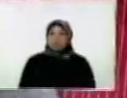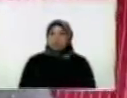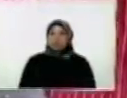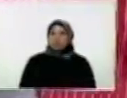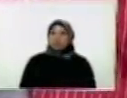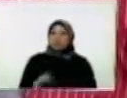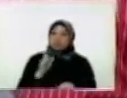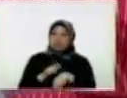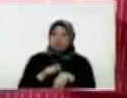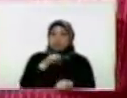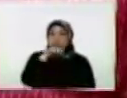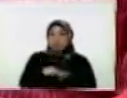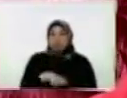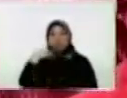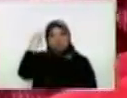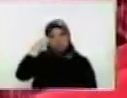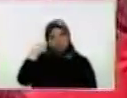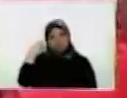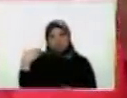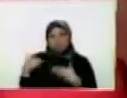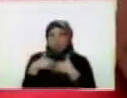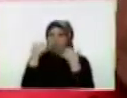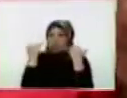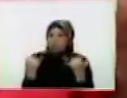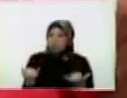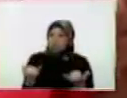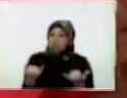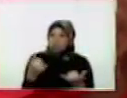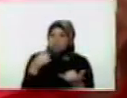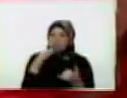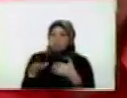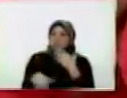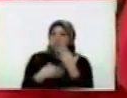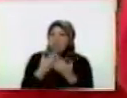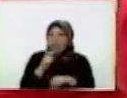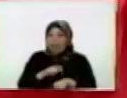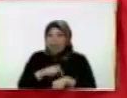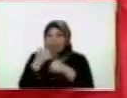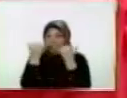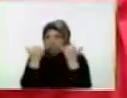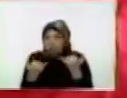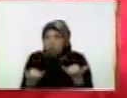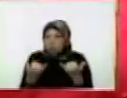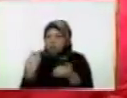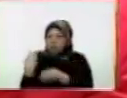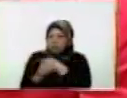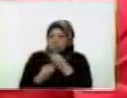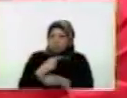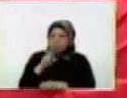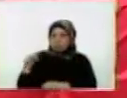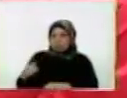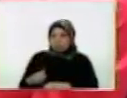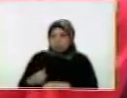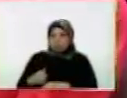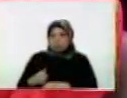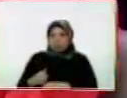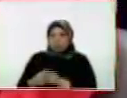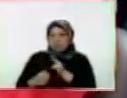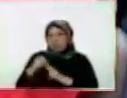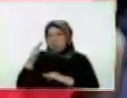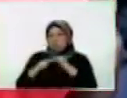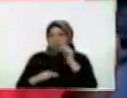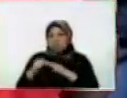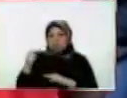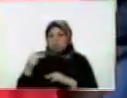la historia nos permiten comprender el actual momento, el aquí y el ahora? que estamos haciendo, que estamos construyendo.